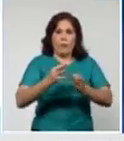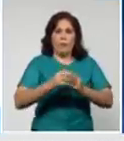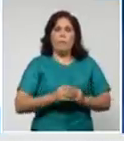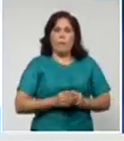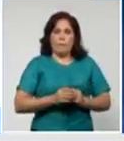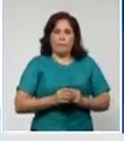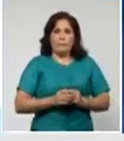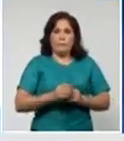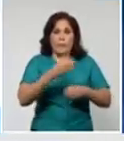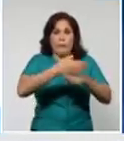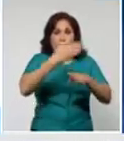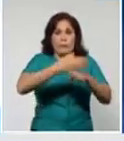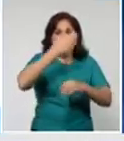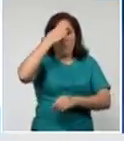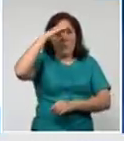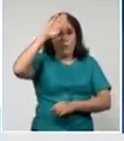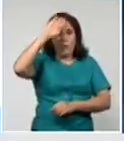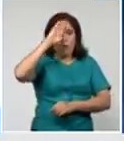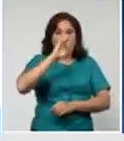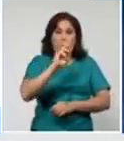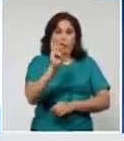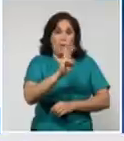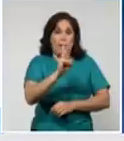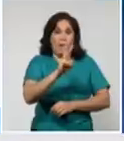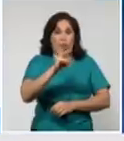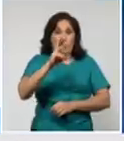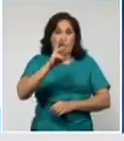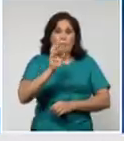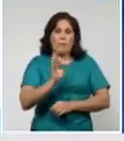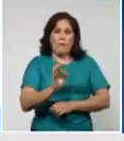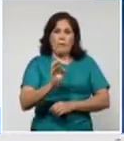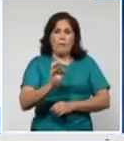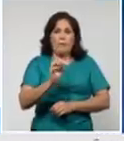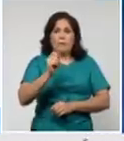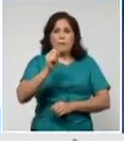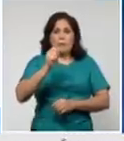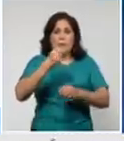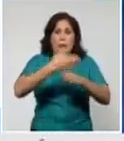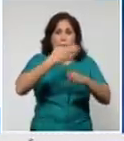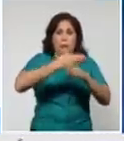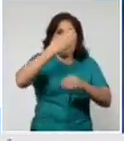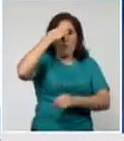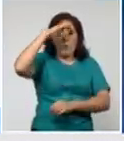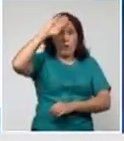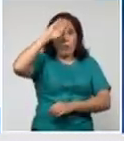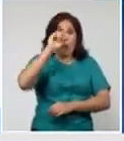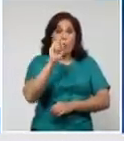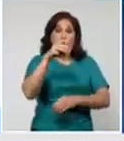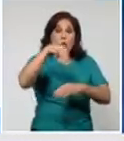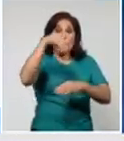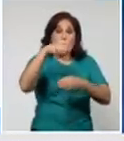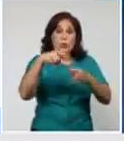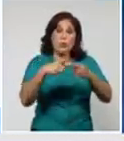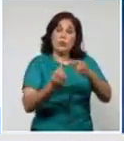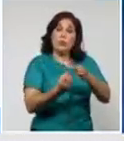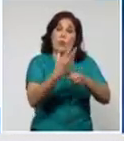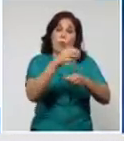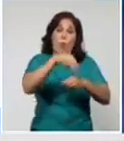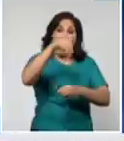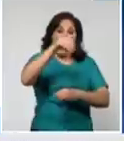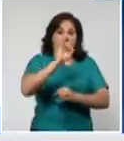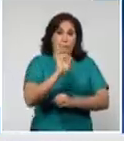de Santiago son 3 de Santiago de Cuba y 1 de Songolamaya, y en el caso de